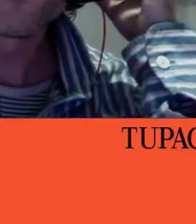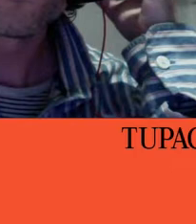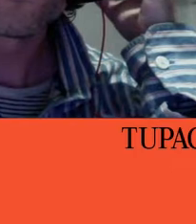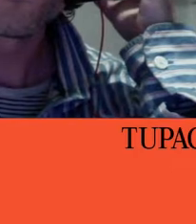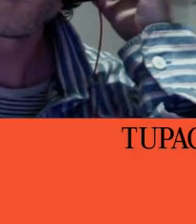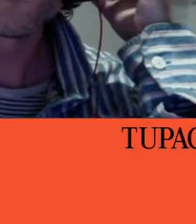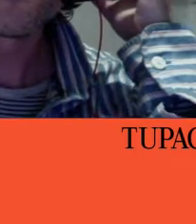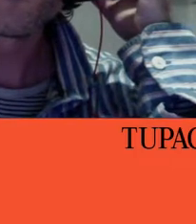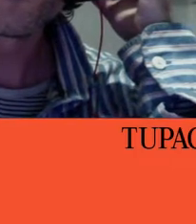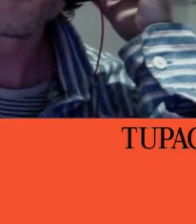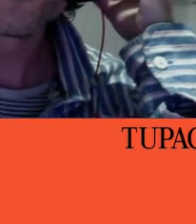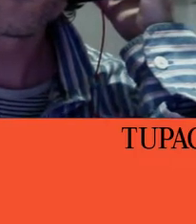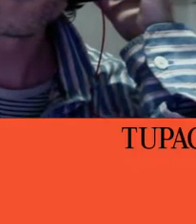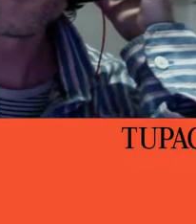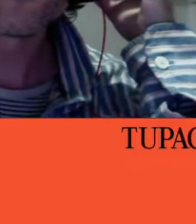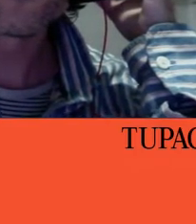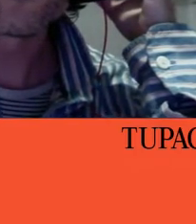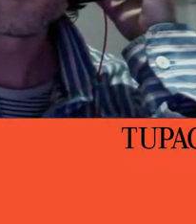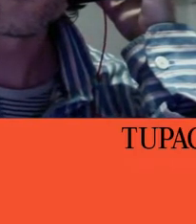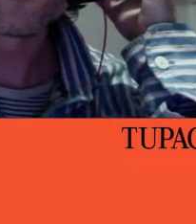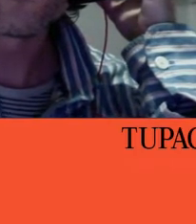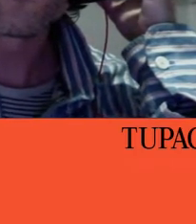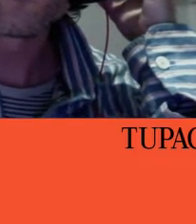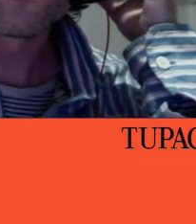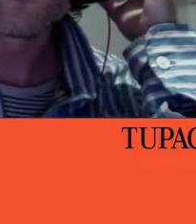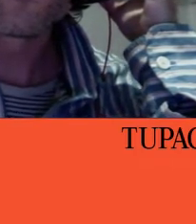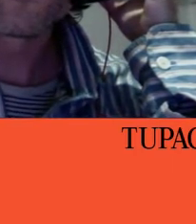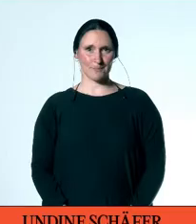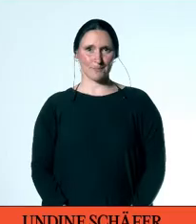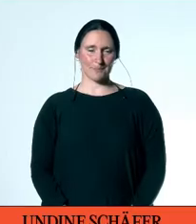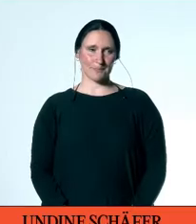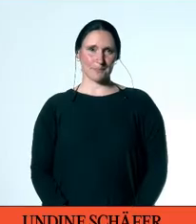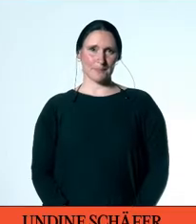Aktivistinnen-Feministinnen-Gruppe und freuen uns sehr, bei diesem Gespräch heute dabei sein zu können.